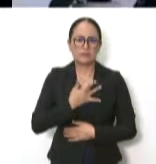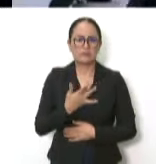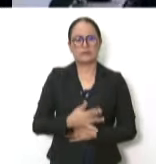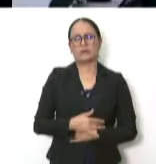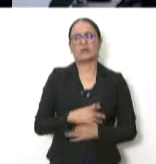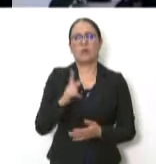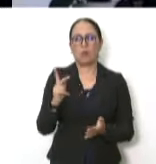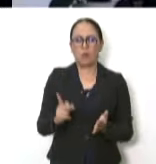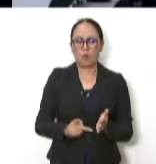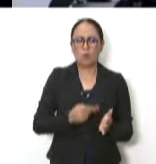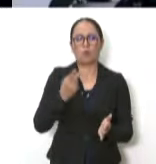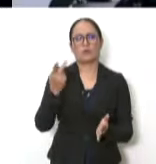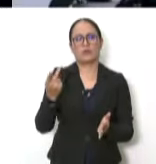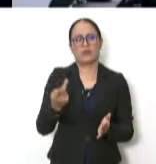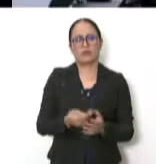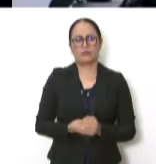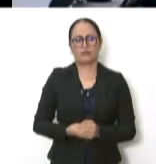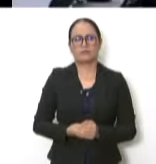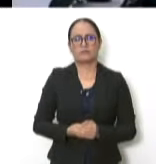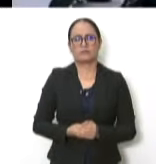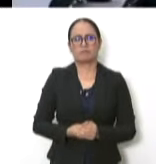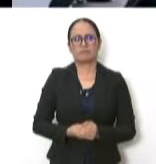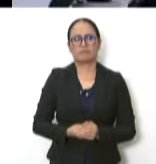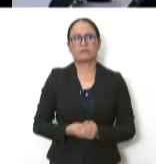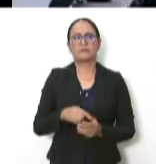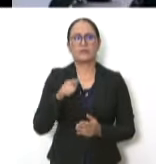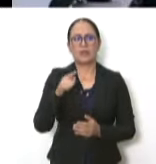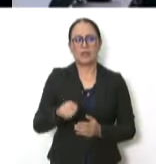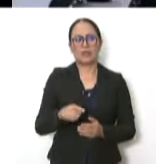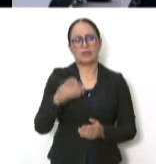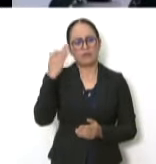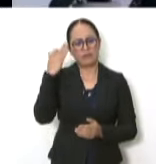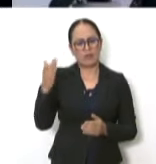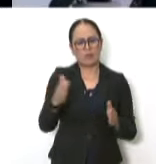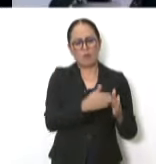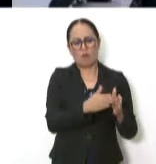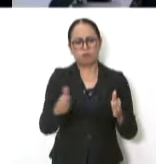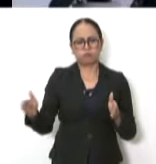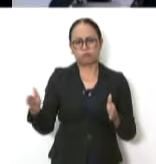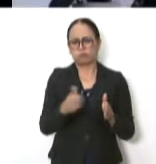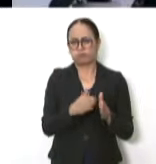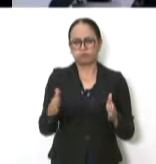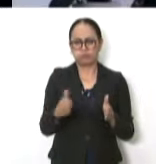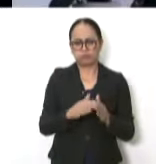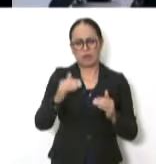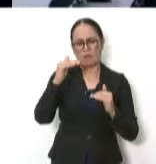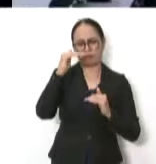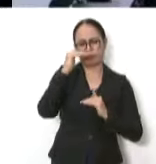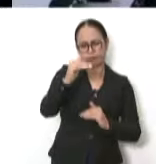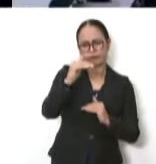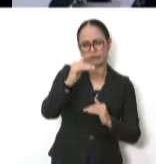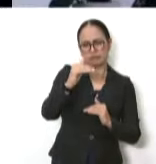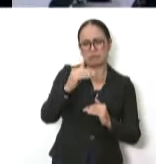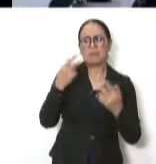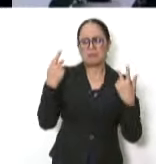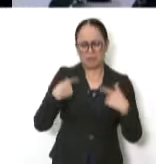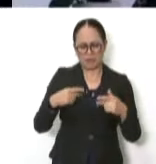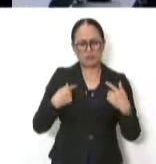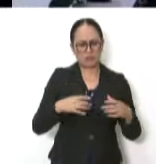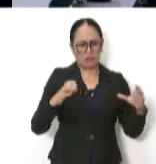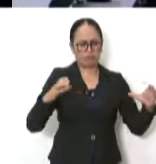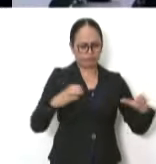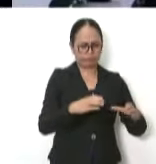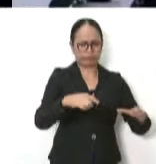renovar, mantener la suspensión de términos y plazos para un bloque de sujetos obligados